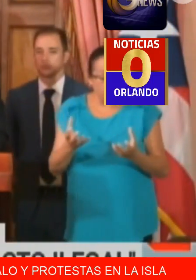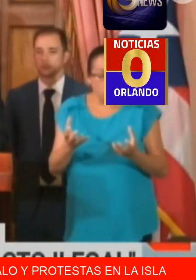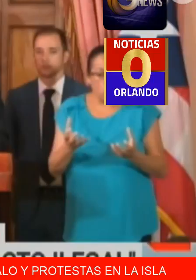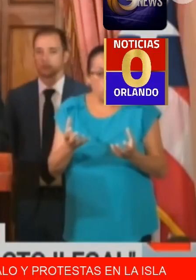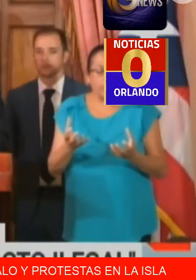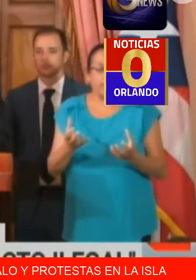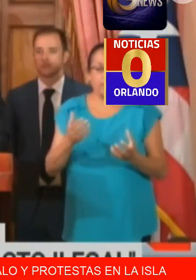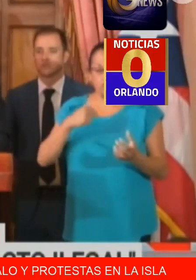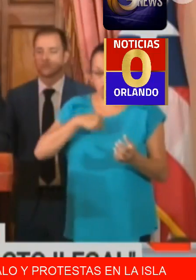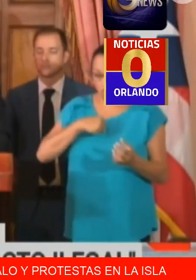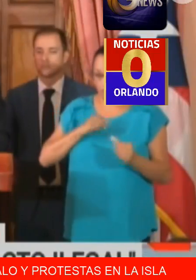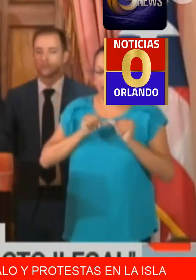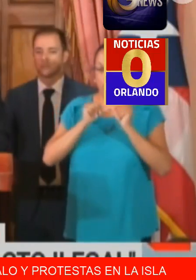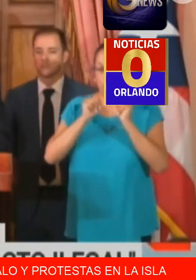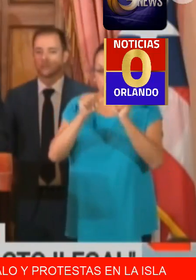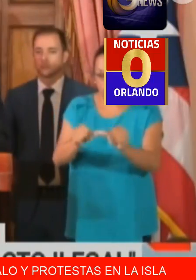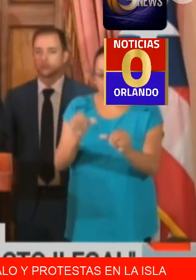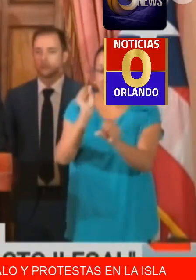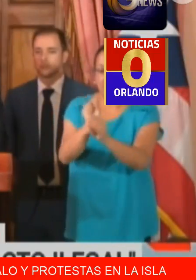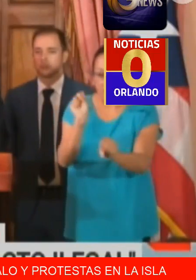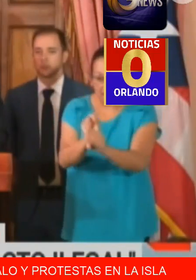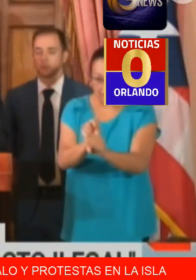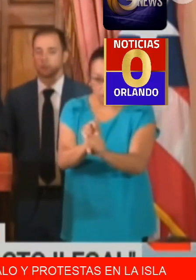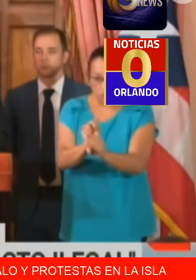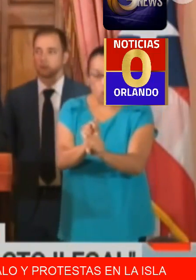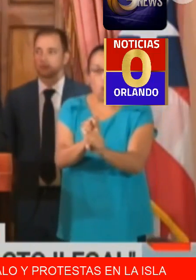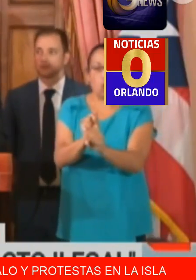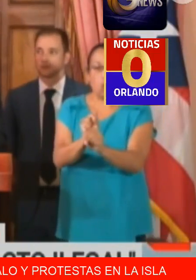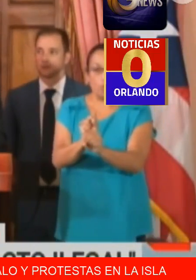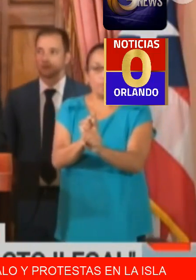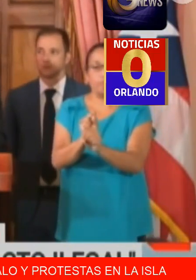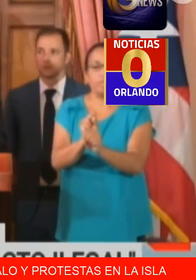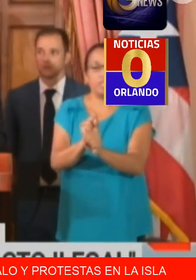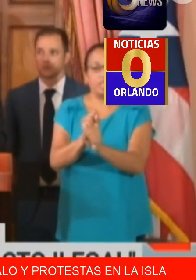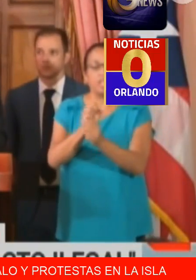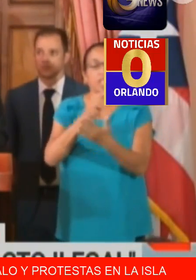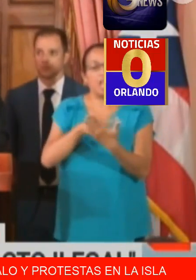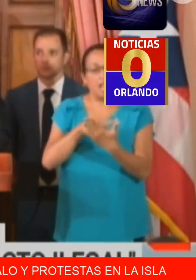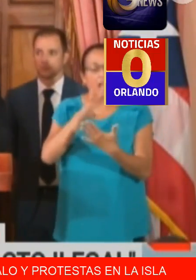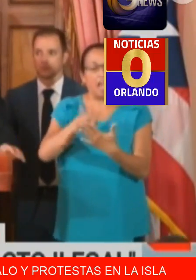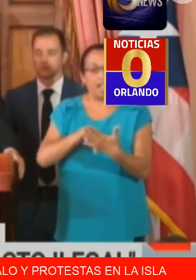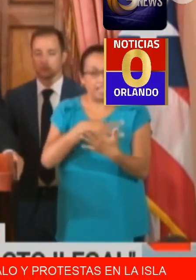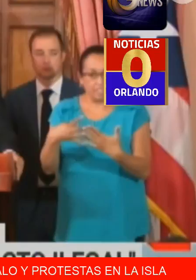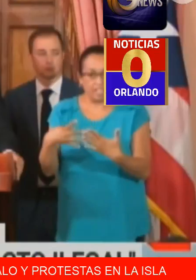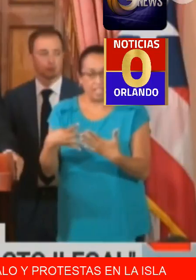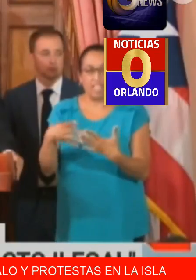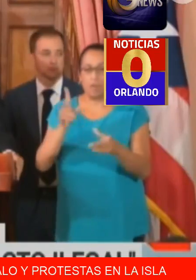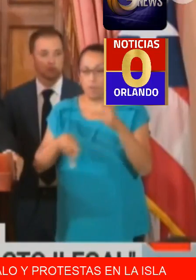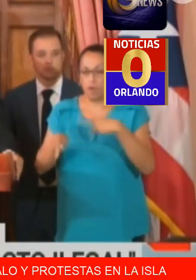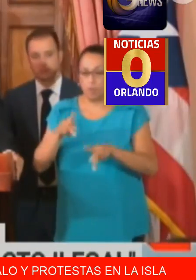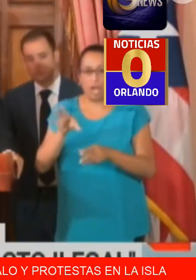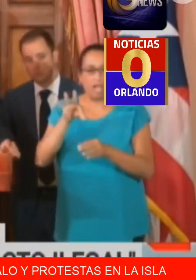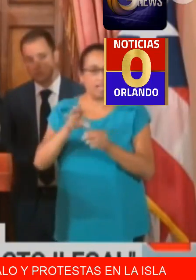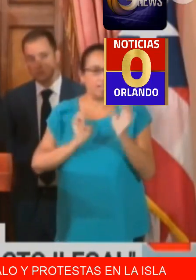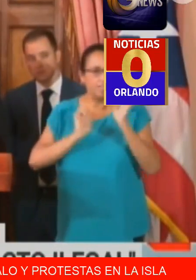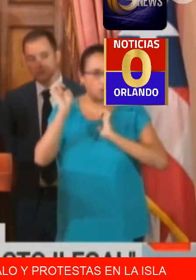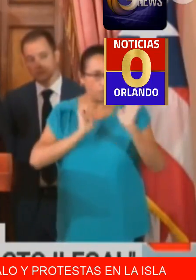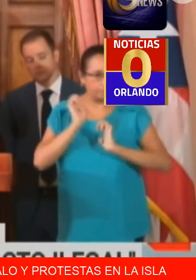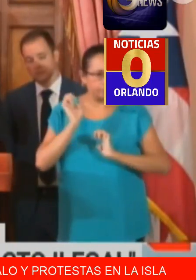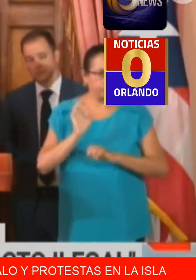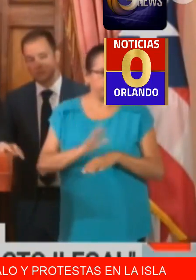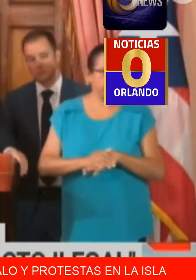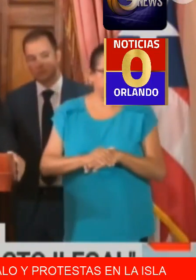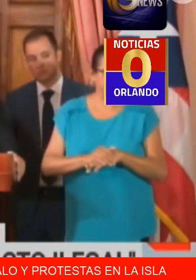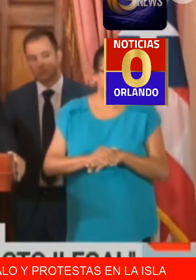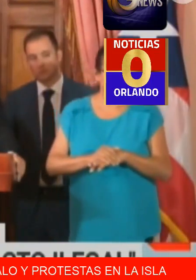voy a seguir trabajando, yo voy a seguir con mi agenda y el pueblo, por supuesto, tendrá que evaluar. El gobernador acaba de decir que